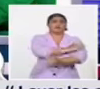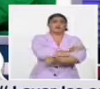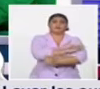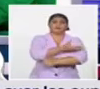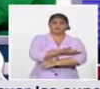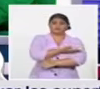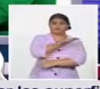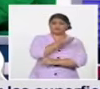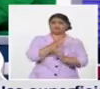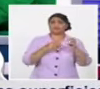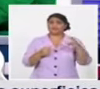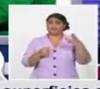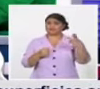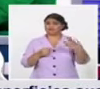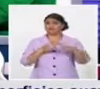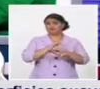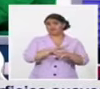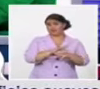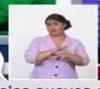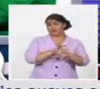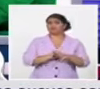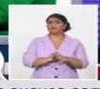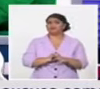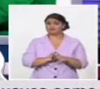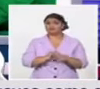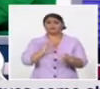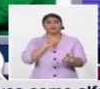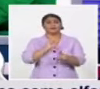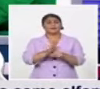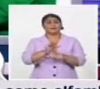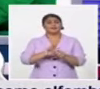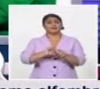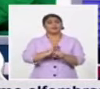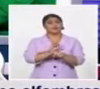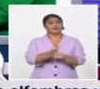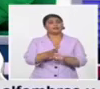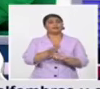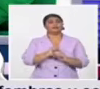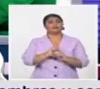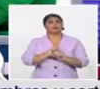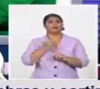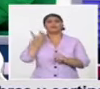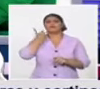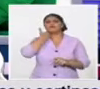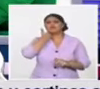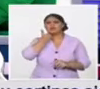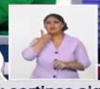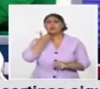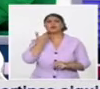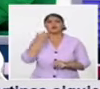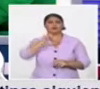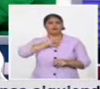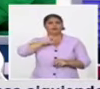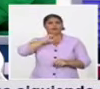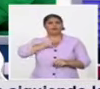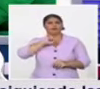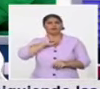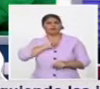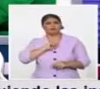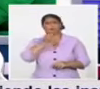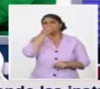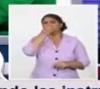personas. Inicialmente con fiebre, secreción nasal y tos. De la provincia de La